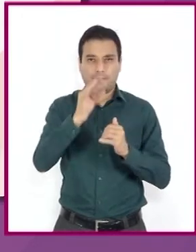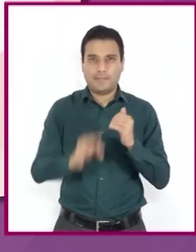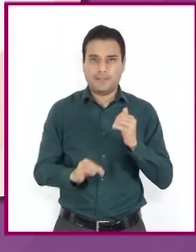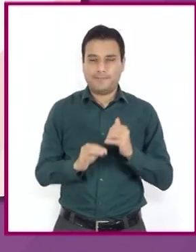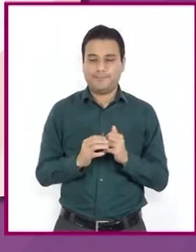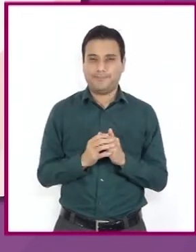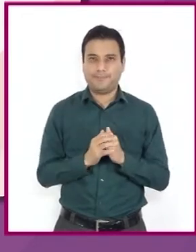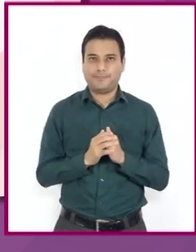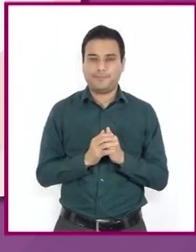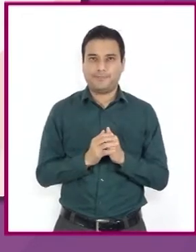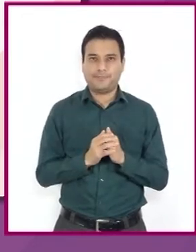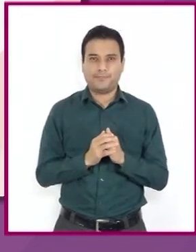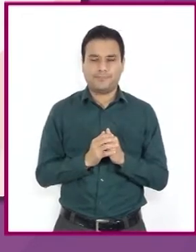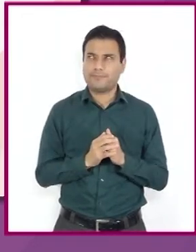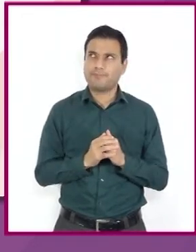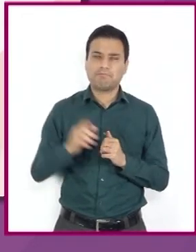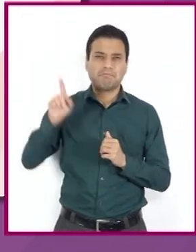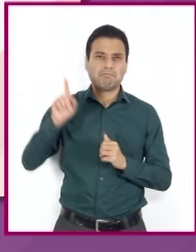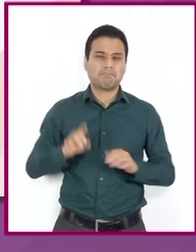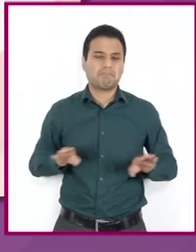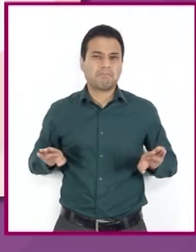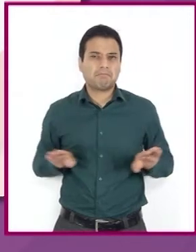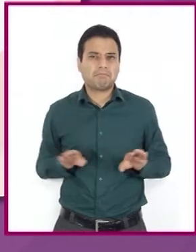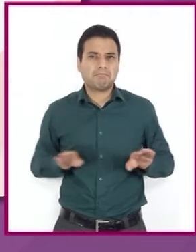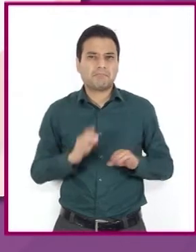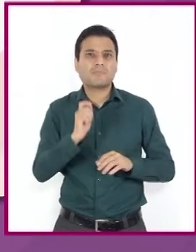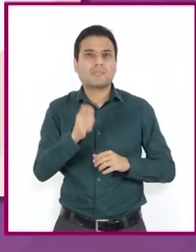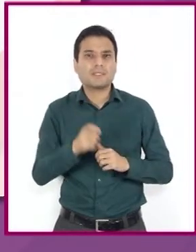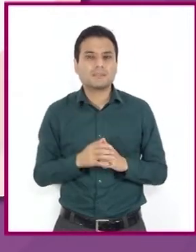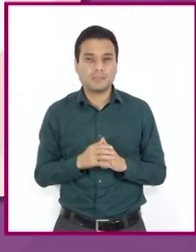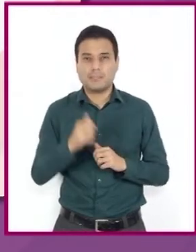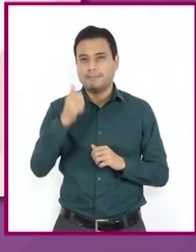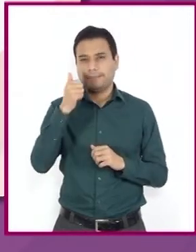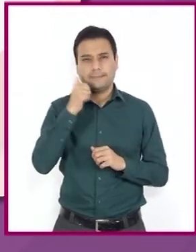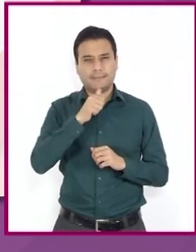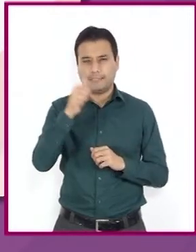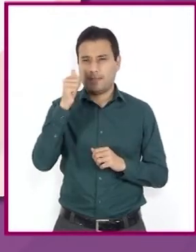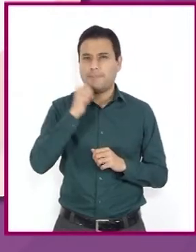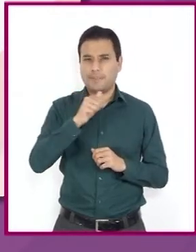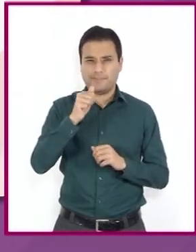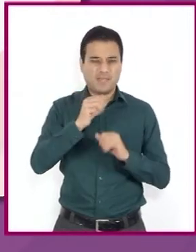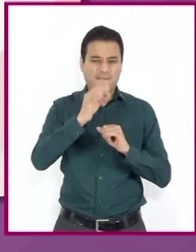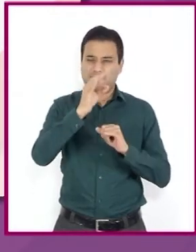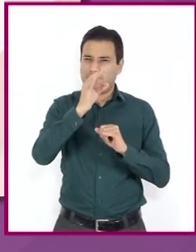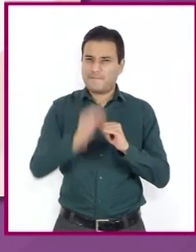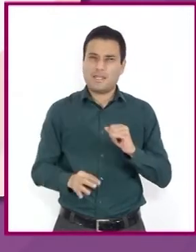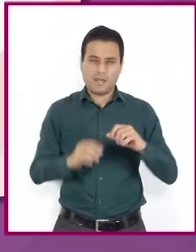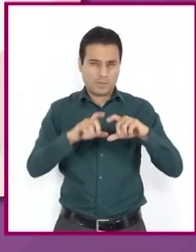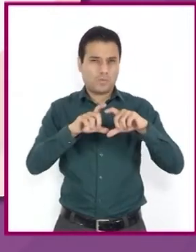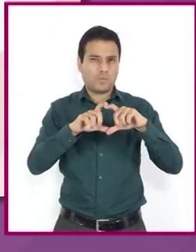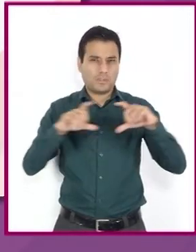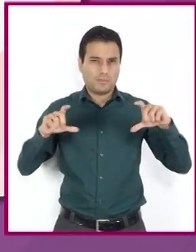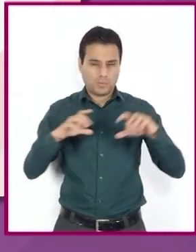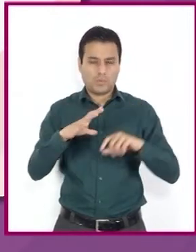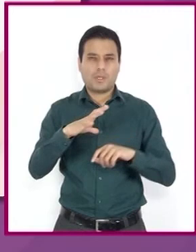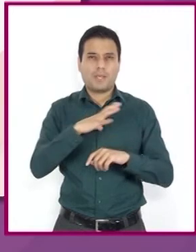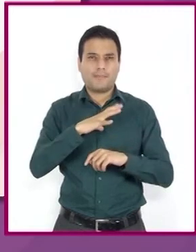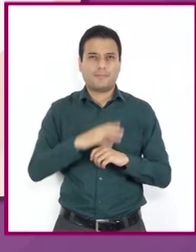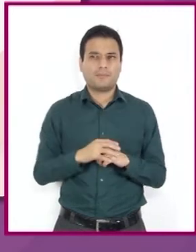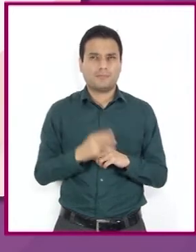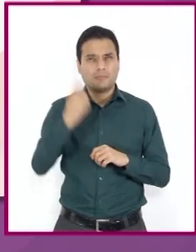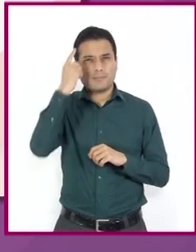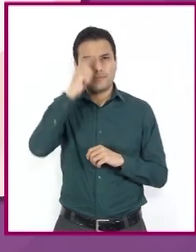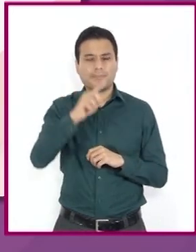cual tiene la característica de que siempre irá en la parte final del ensayo, ya que su